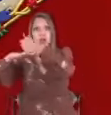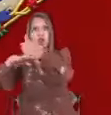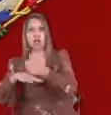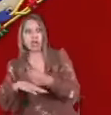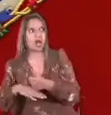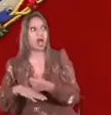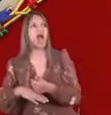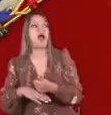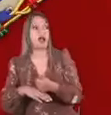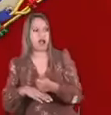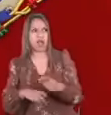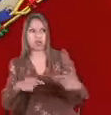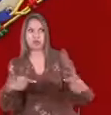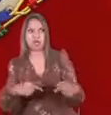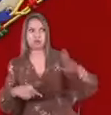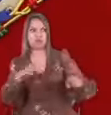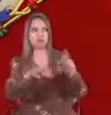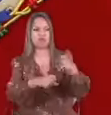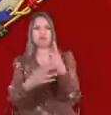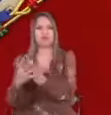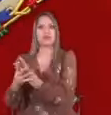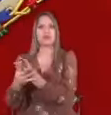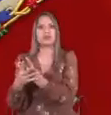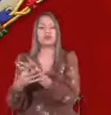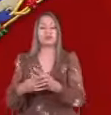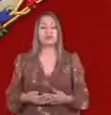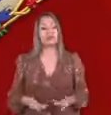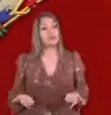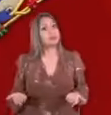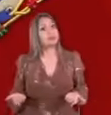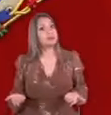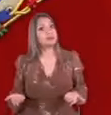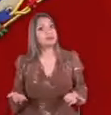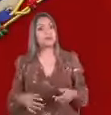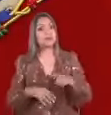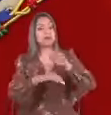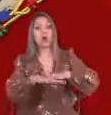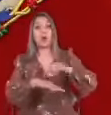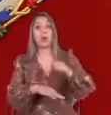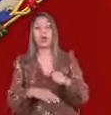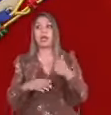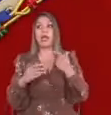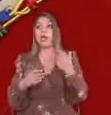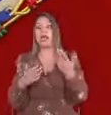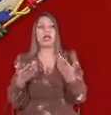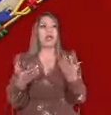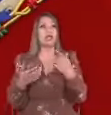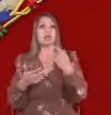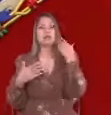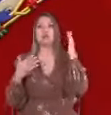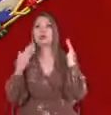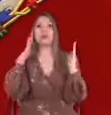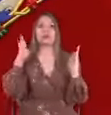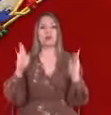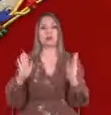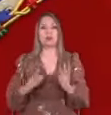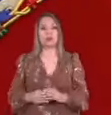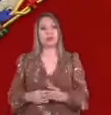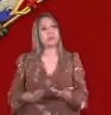existió. Esa ha sido la prioridad del poder en estos años, no la de construir en positivo, no la de